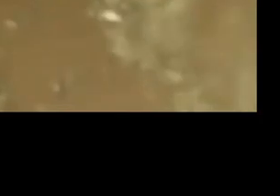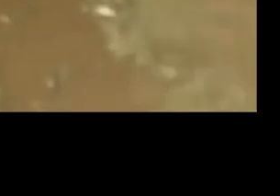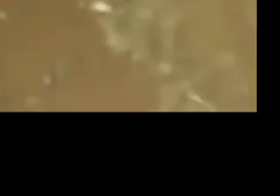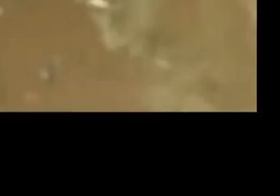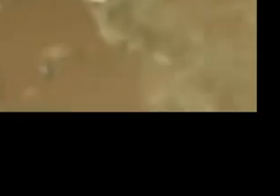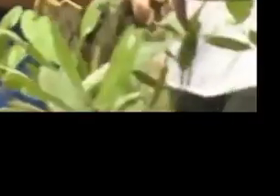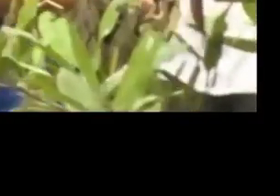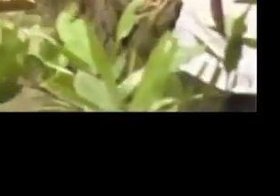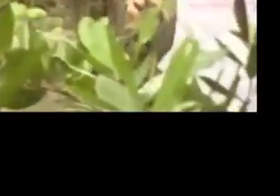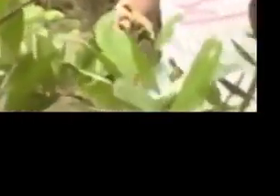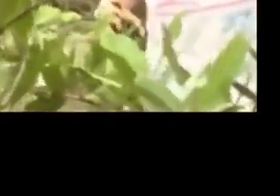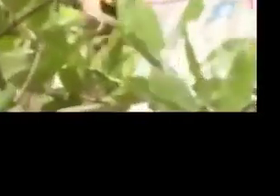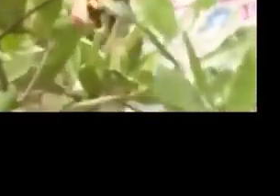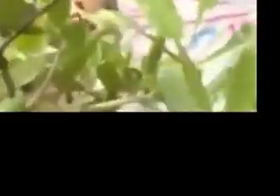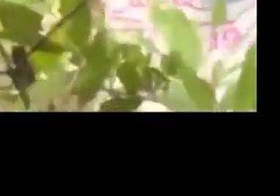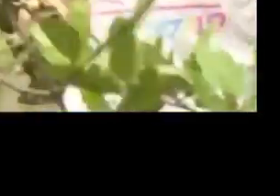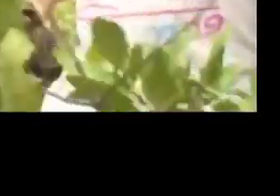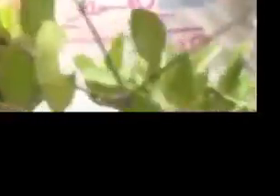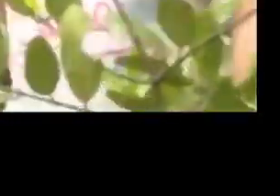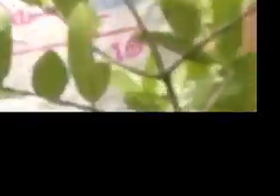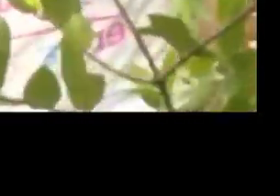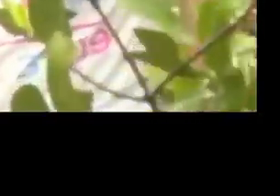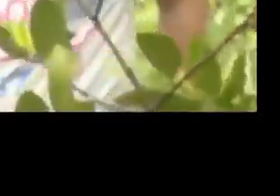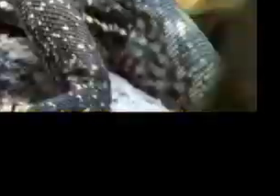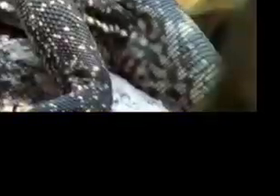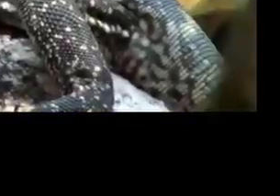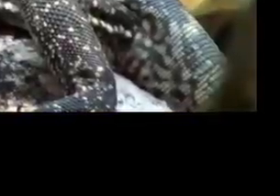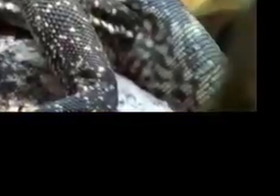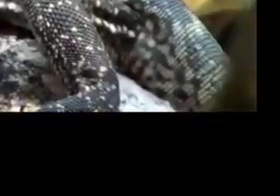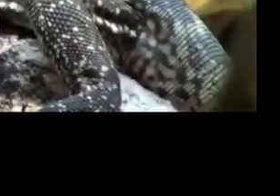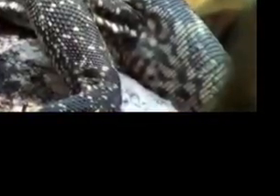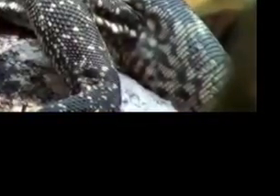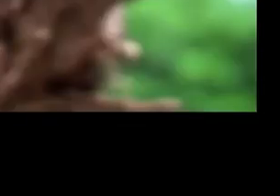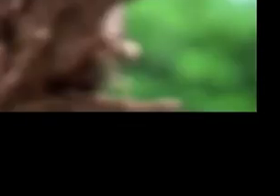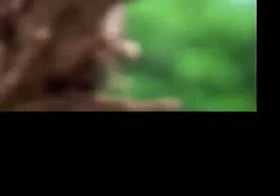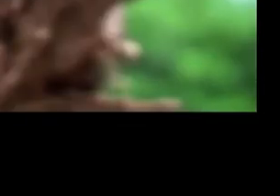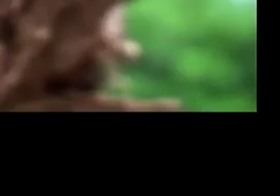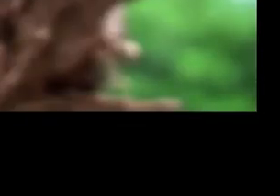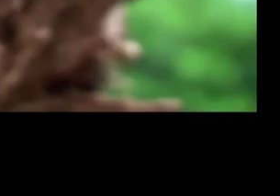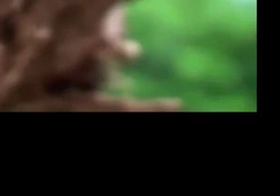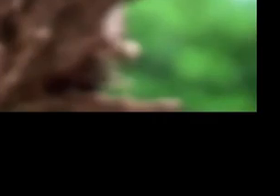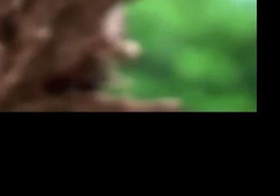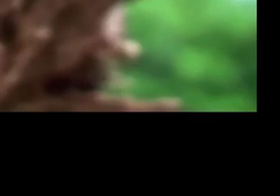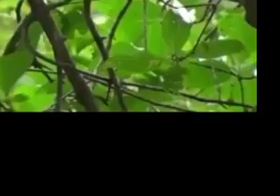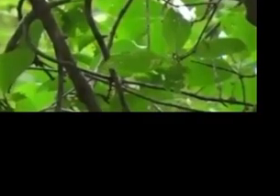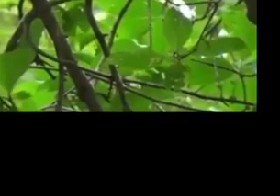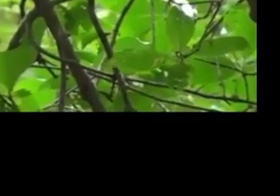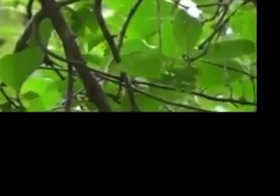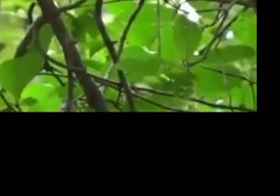contaminación ambiental. Cuidemos nuestros bosques y respetemos la veda de animales en extinción.